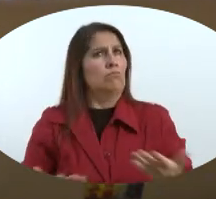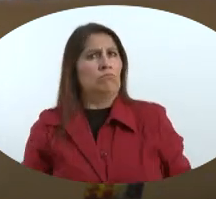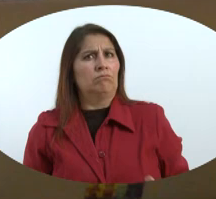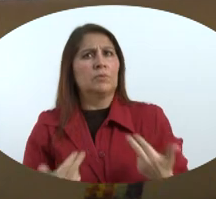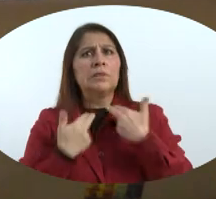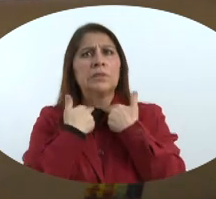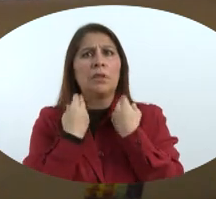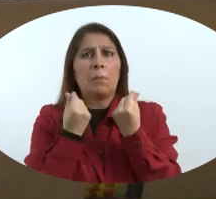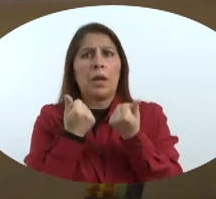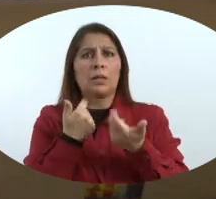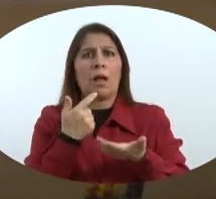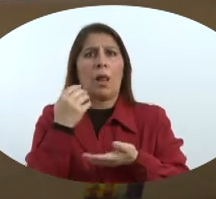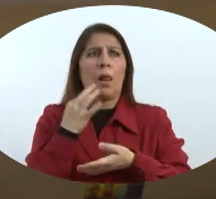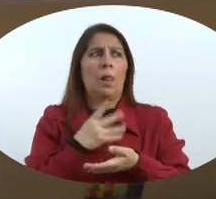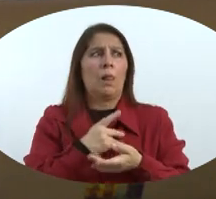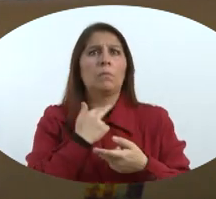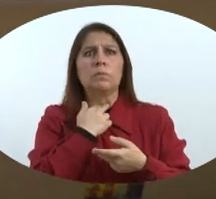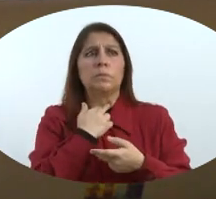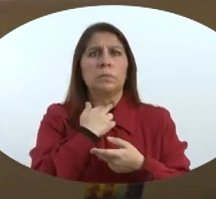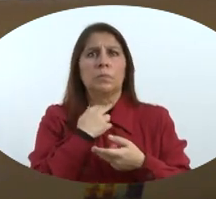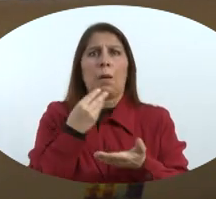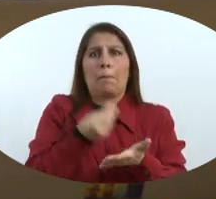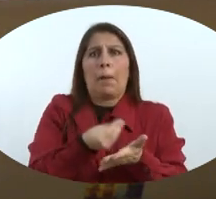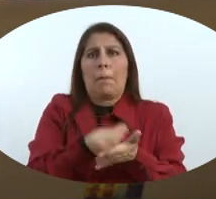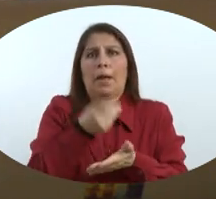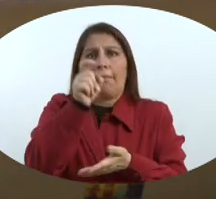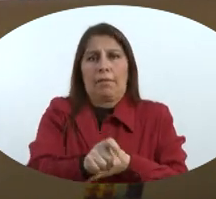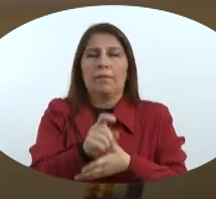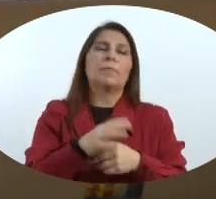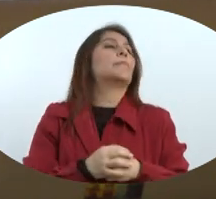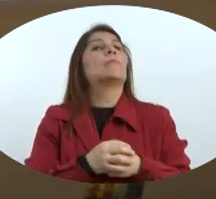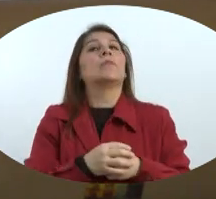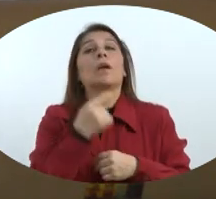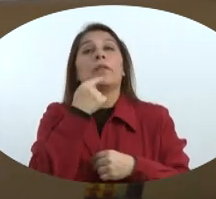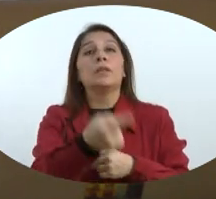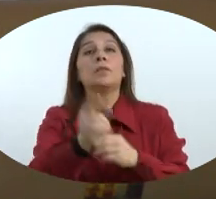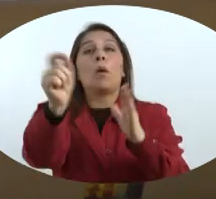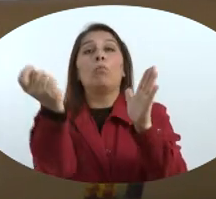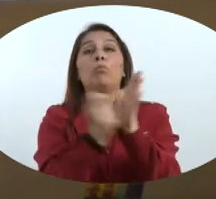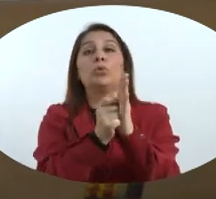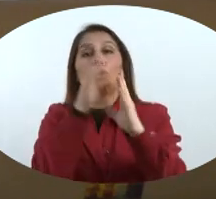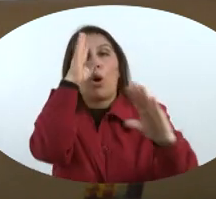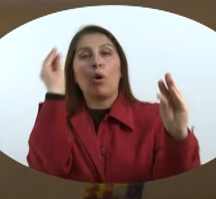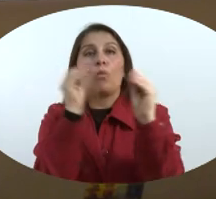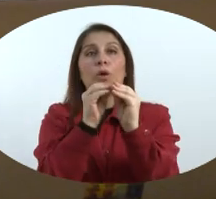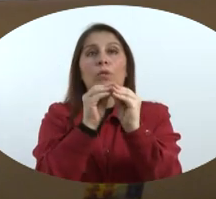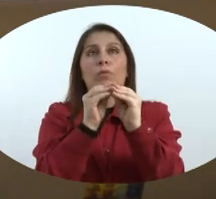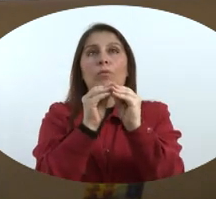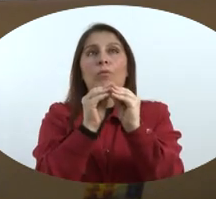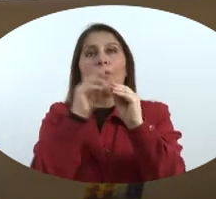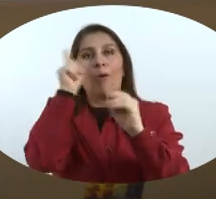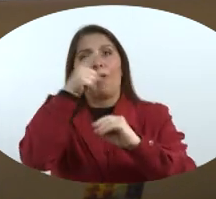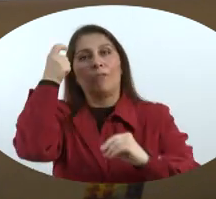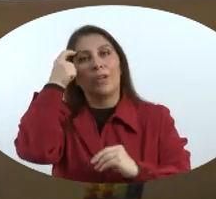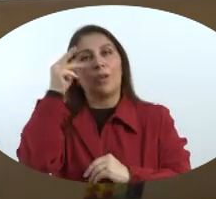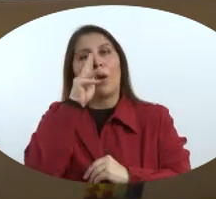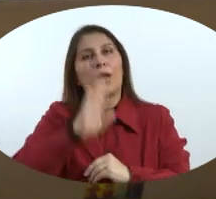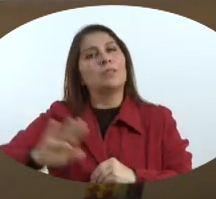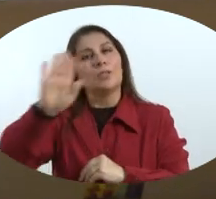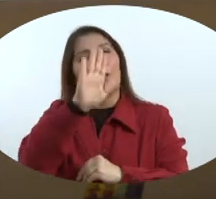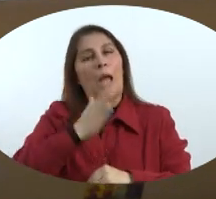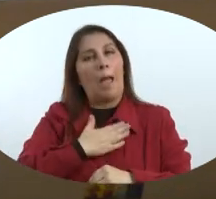entrada podría agregarlo a la siguiente pregunta que cuál punto del acuerdo logrado con el gobierno nacional me preocupa yo creo que